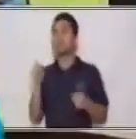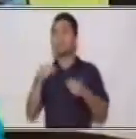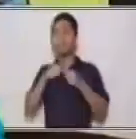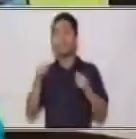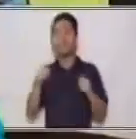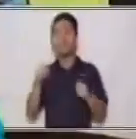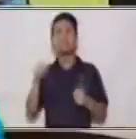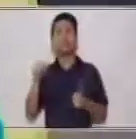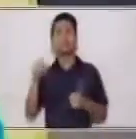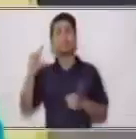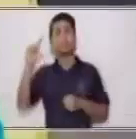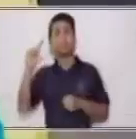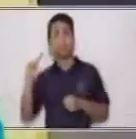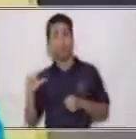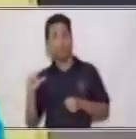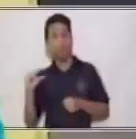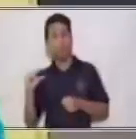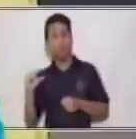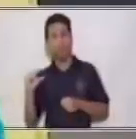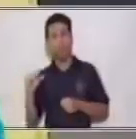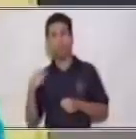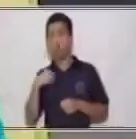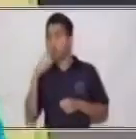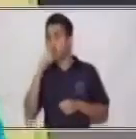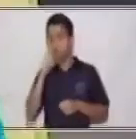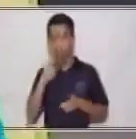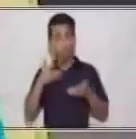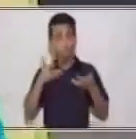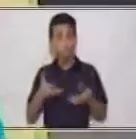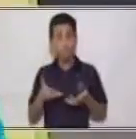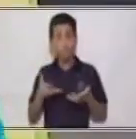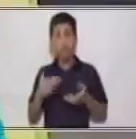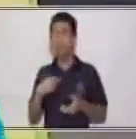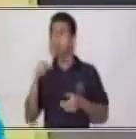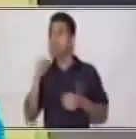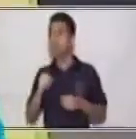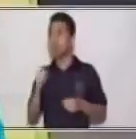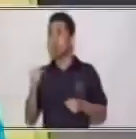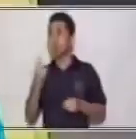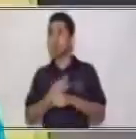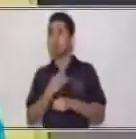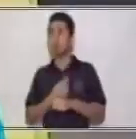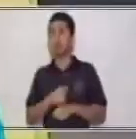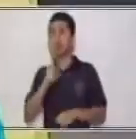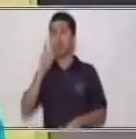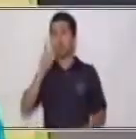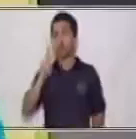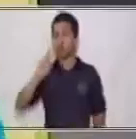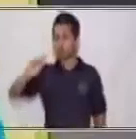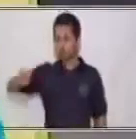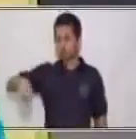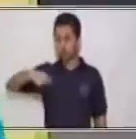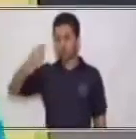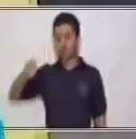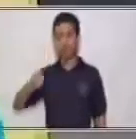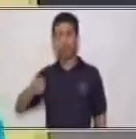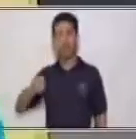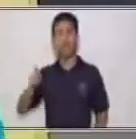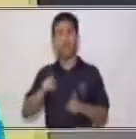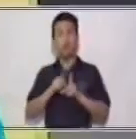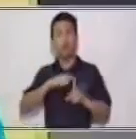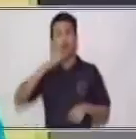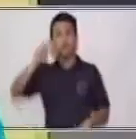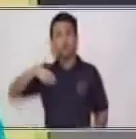pequeñas, que si nosotros no tenemos una pesa podemos utilizar 2 cucharadas grandes de las con las que tomamos